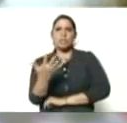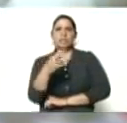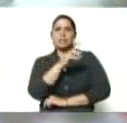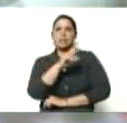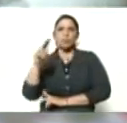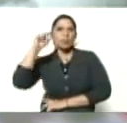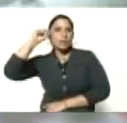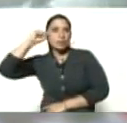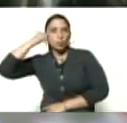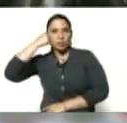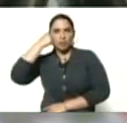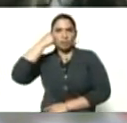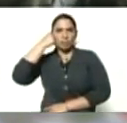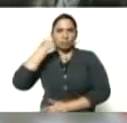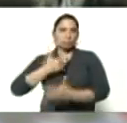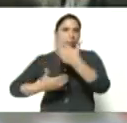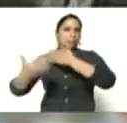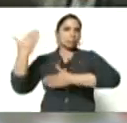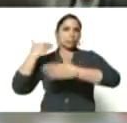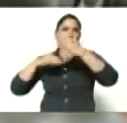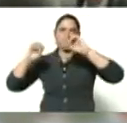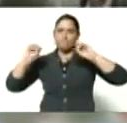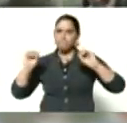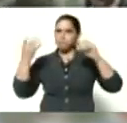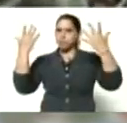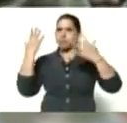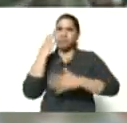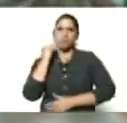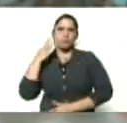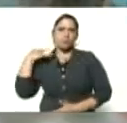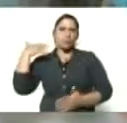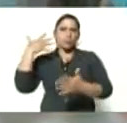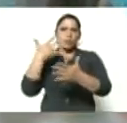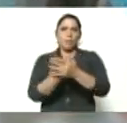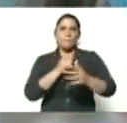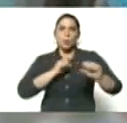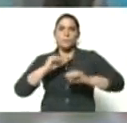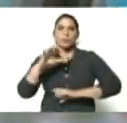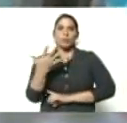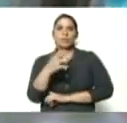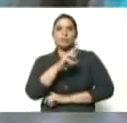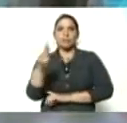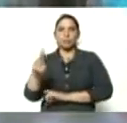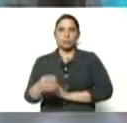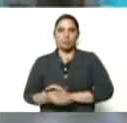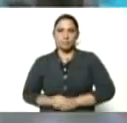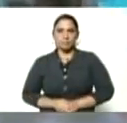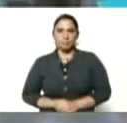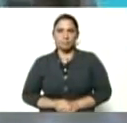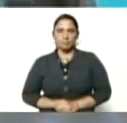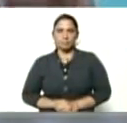recordando aquella gloriosa experiencia del movimiento Quinta República.